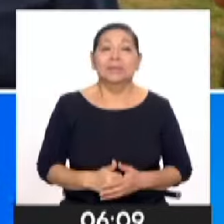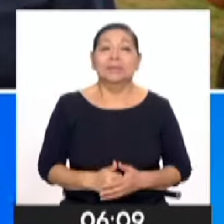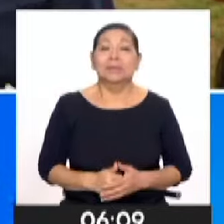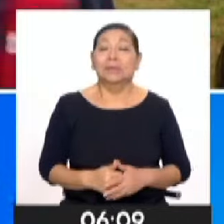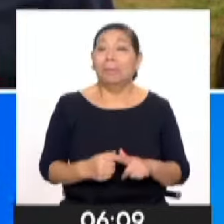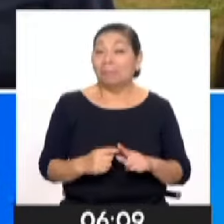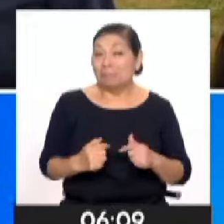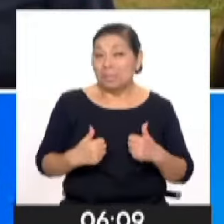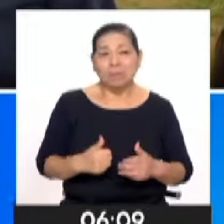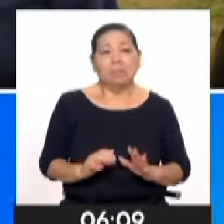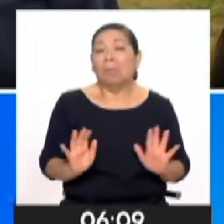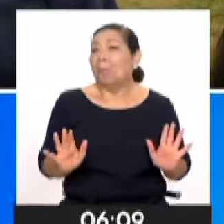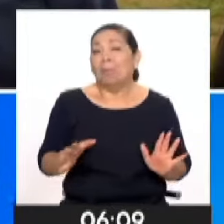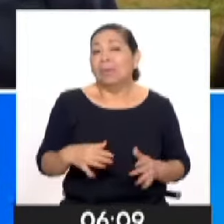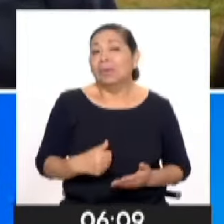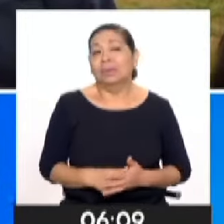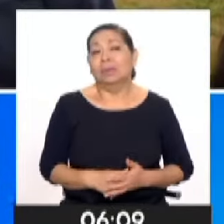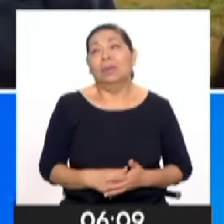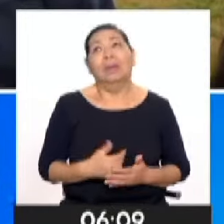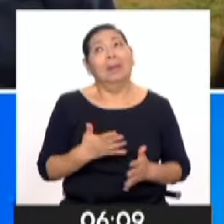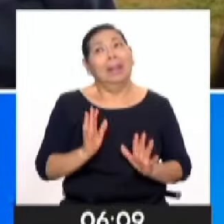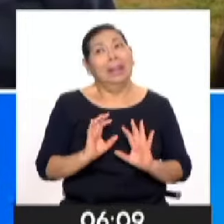estas situaciones